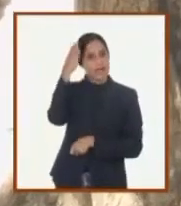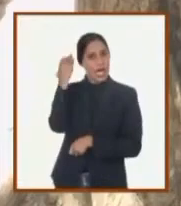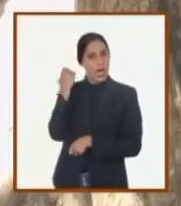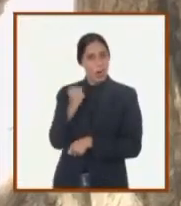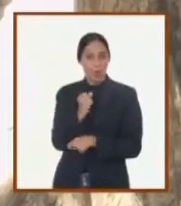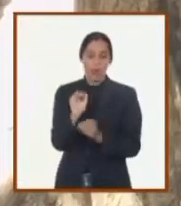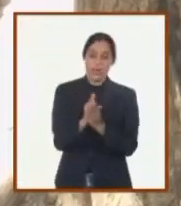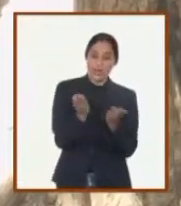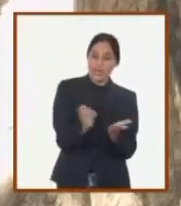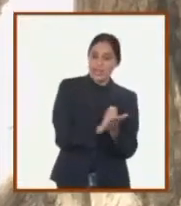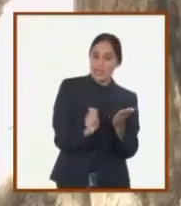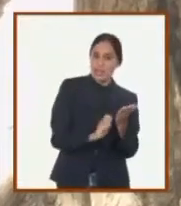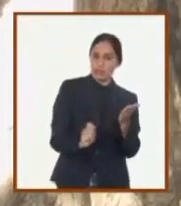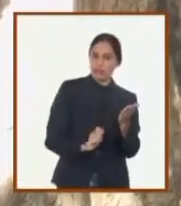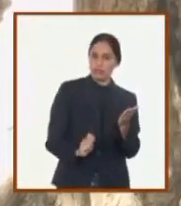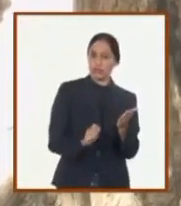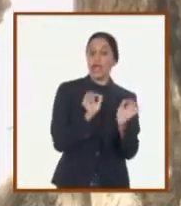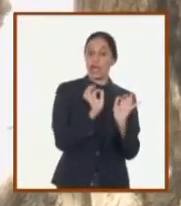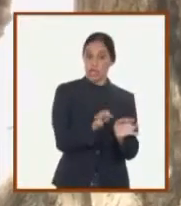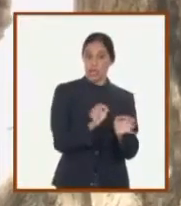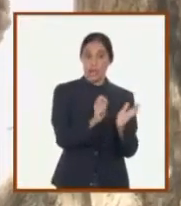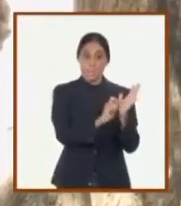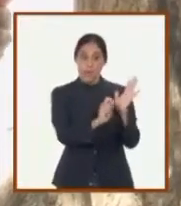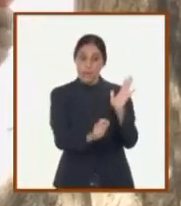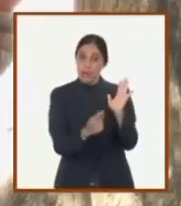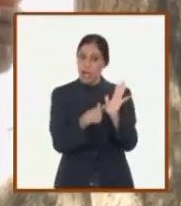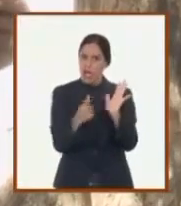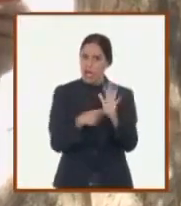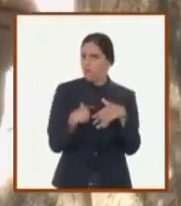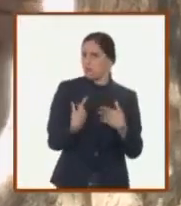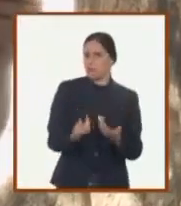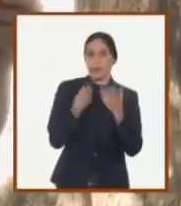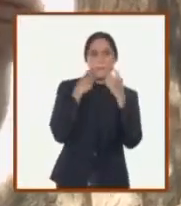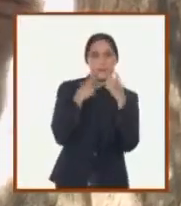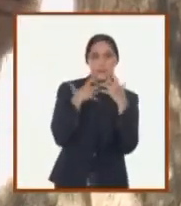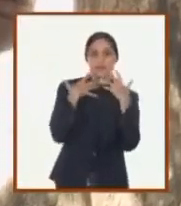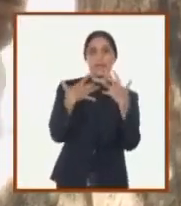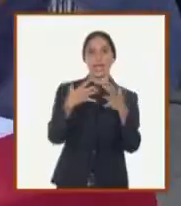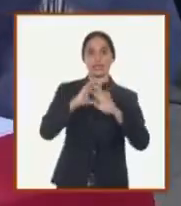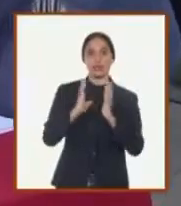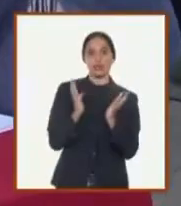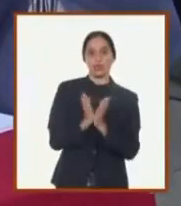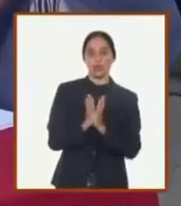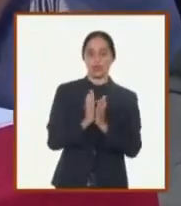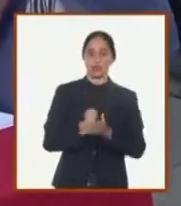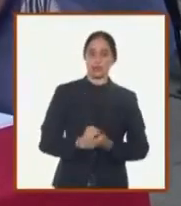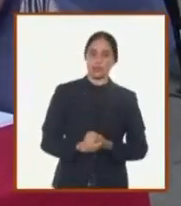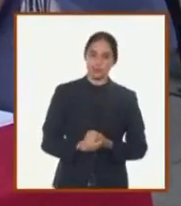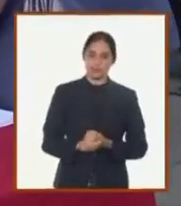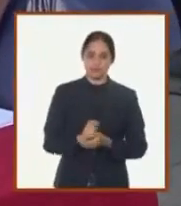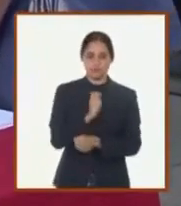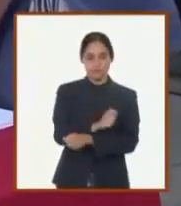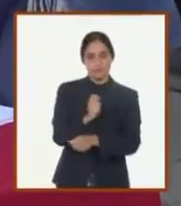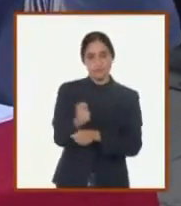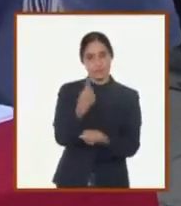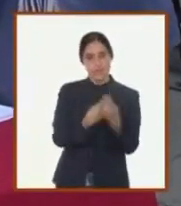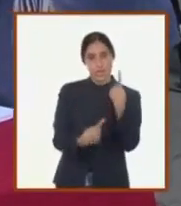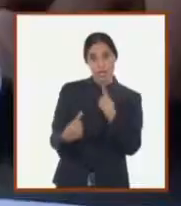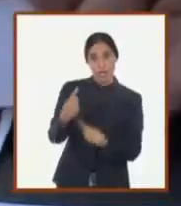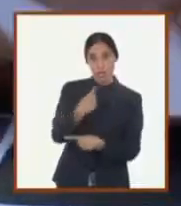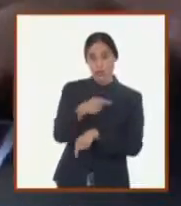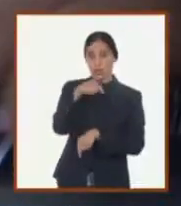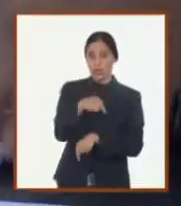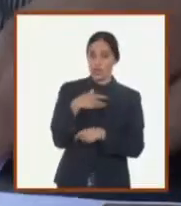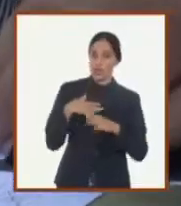que decía que aquellas anotaciones valían más que el tesoro más fabuloso del mundo como parte del homenaje tuvo lugar en la